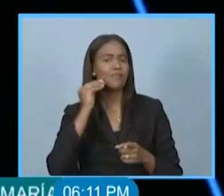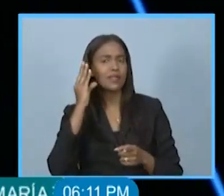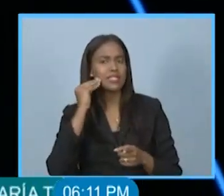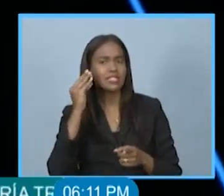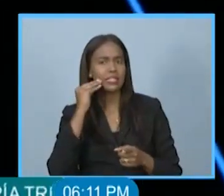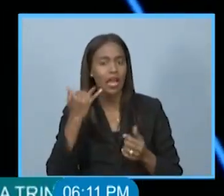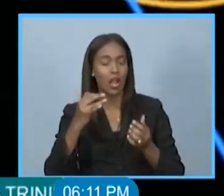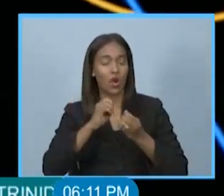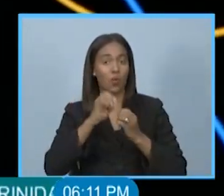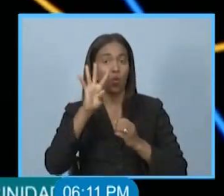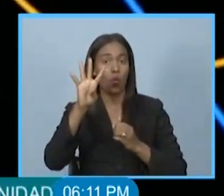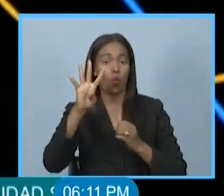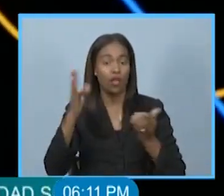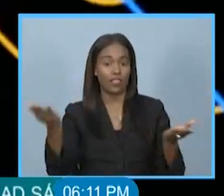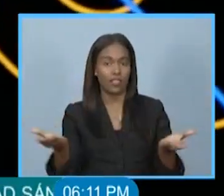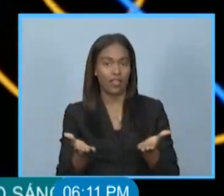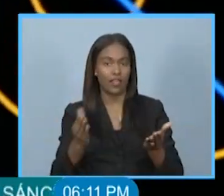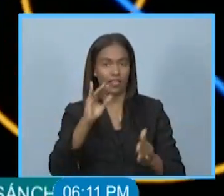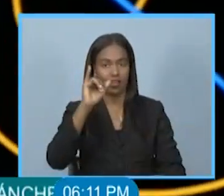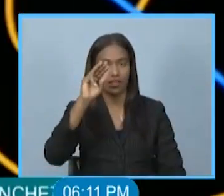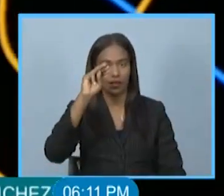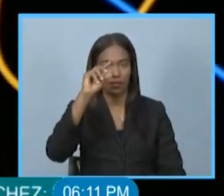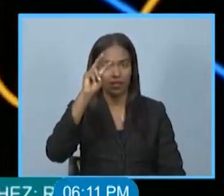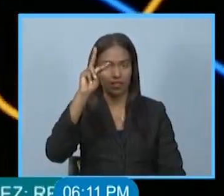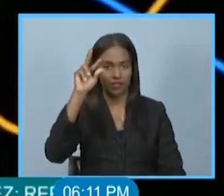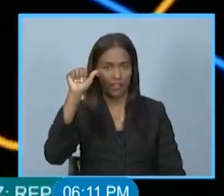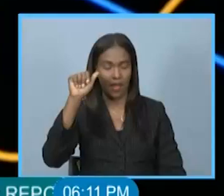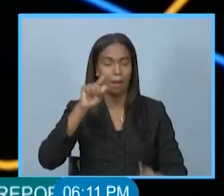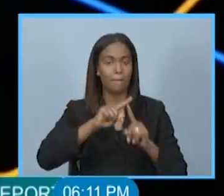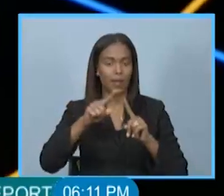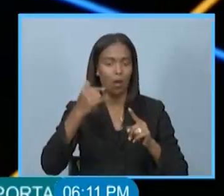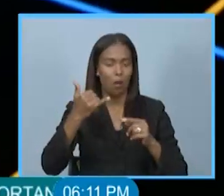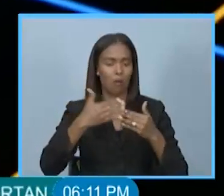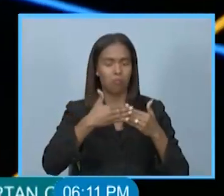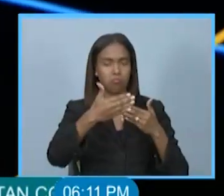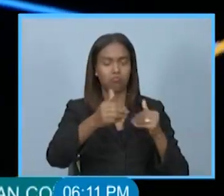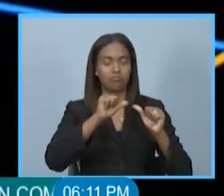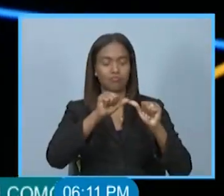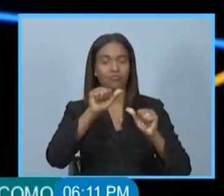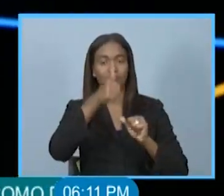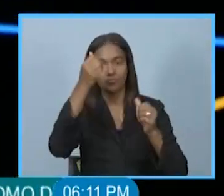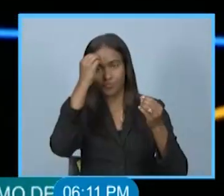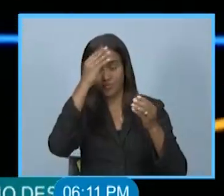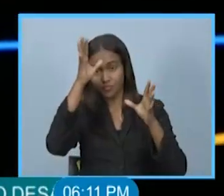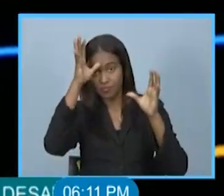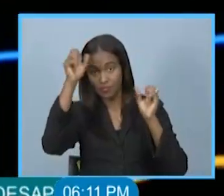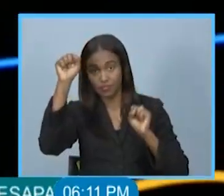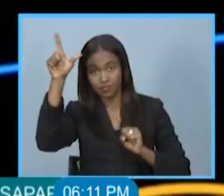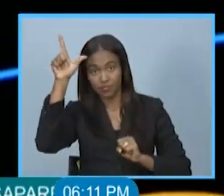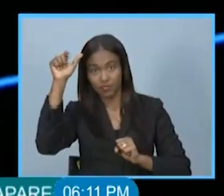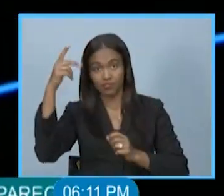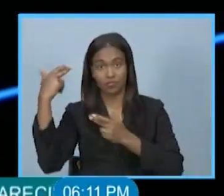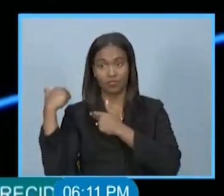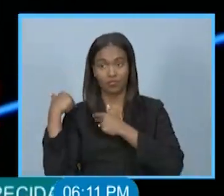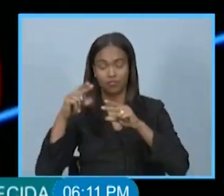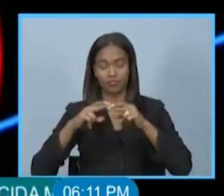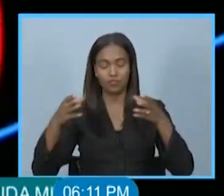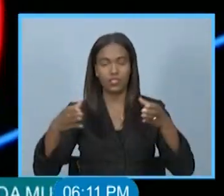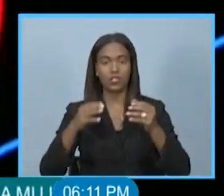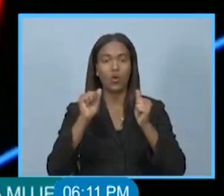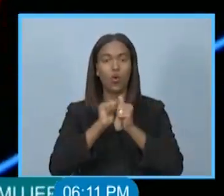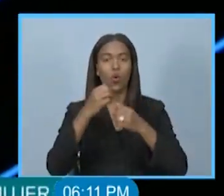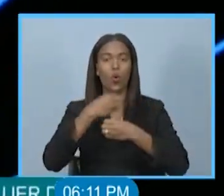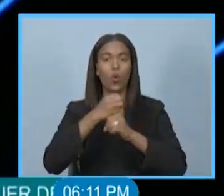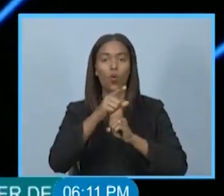de esta cuarta entrega de imaginativa Mientras tanto Vamos a continuar con otras informaciones el presidente Luis abinader encabezó una reunión con los